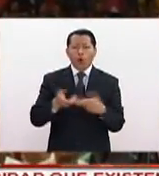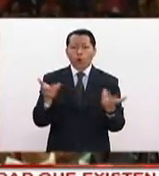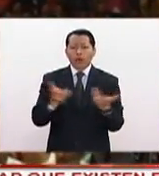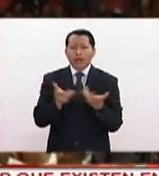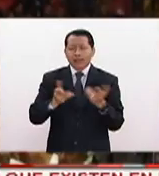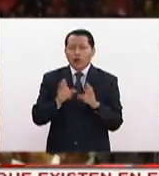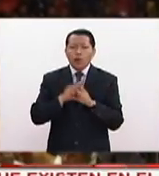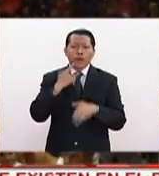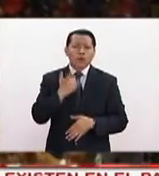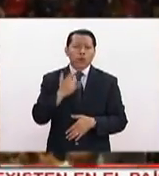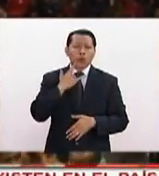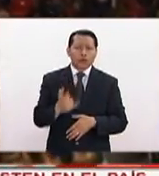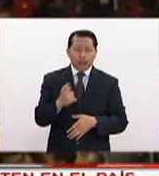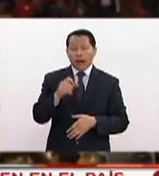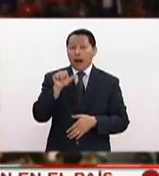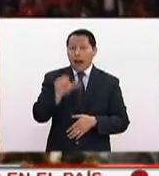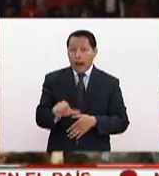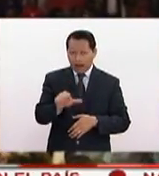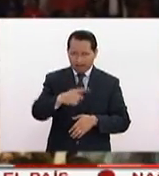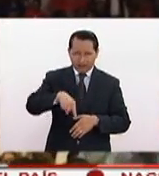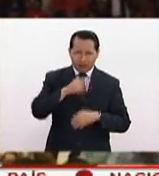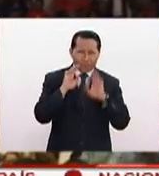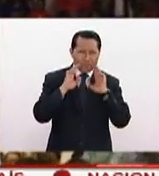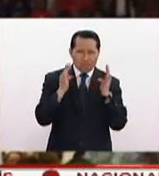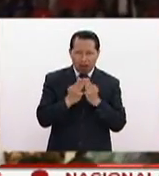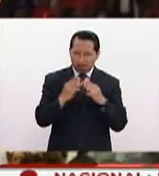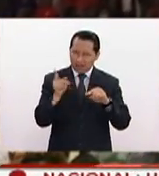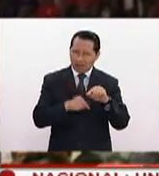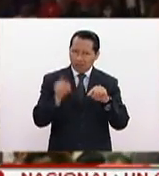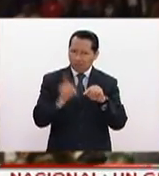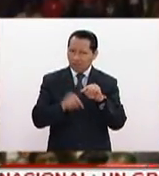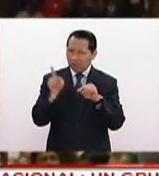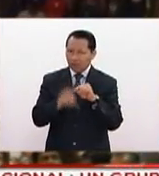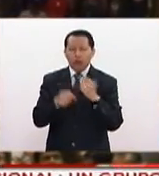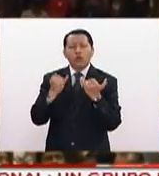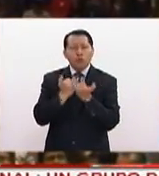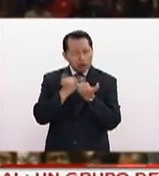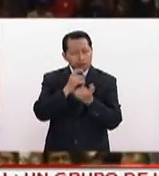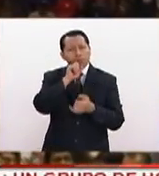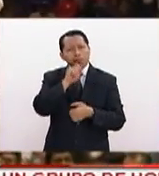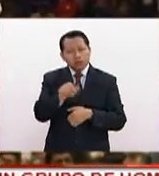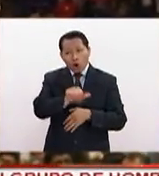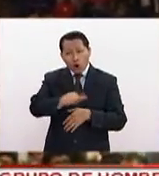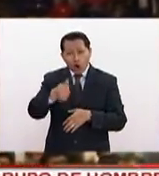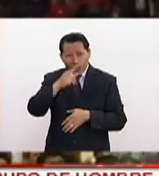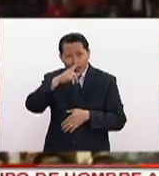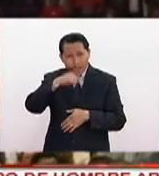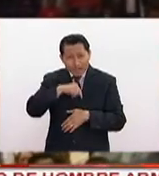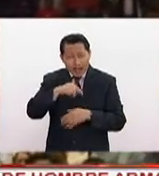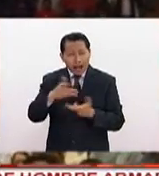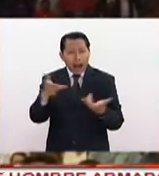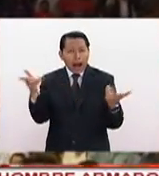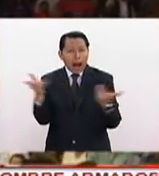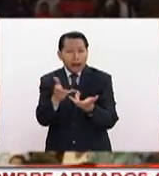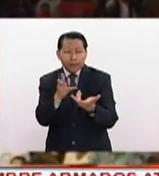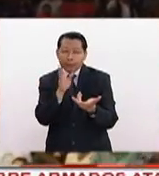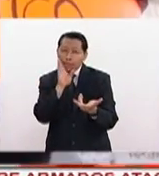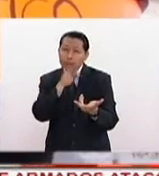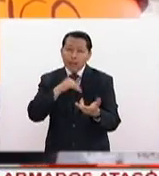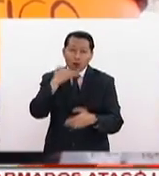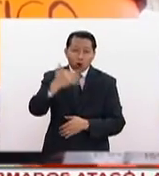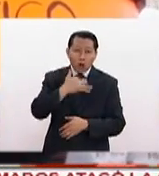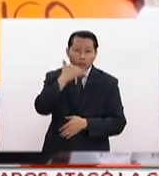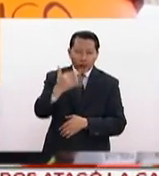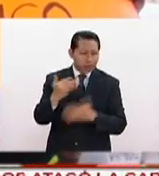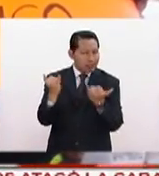no solamente a la delincuencia organizada, sino a cualquiera que nos falle e incurra en un acto de